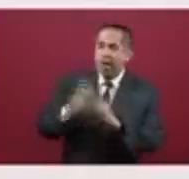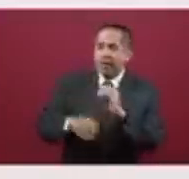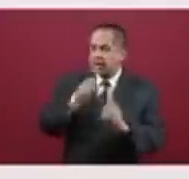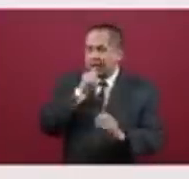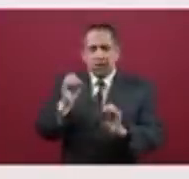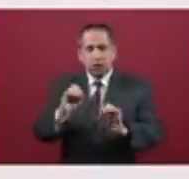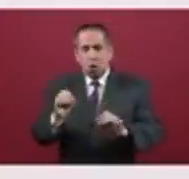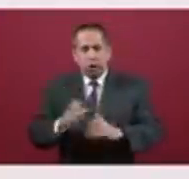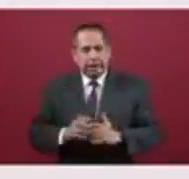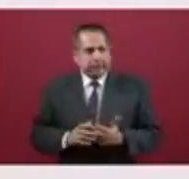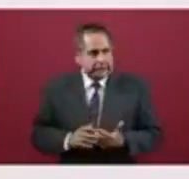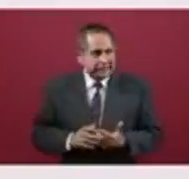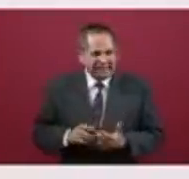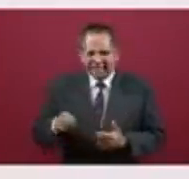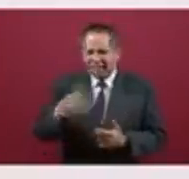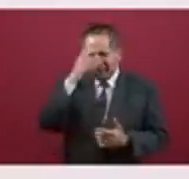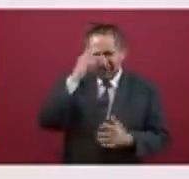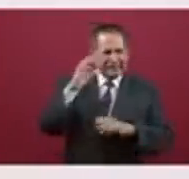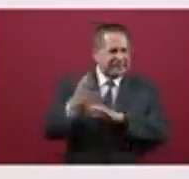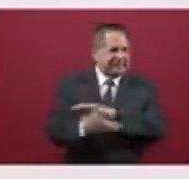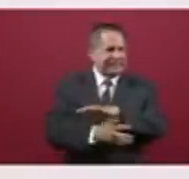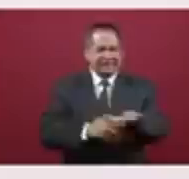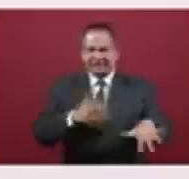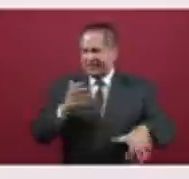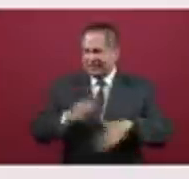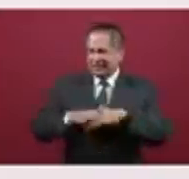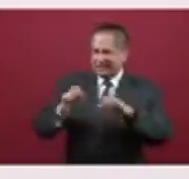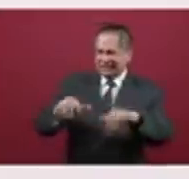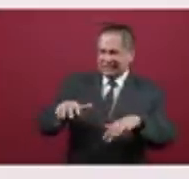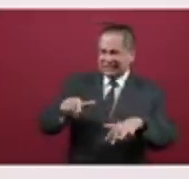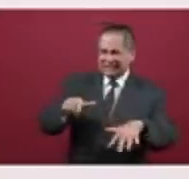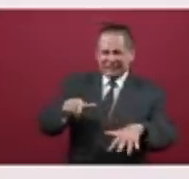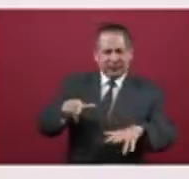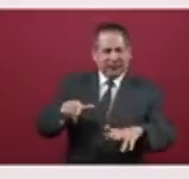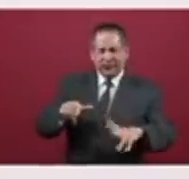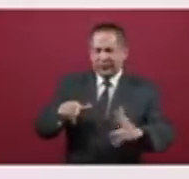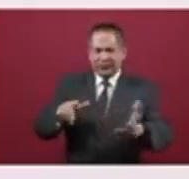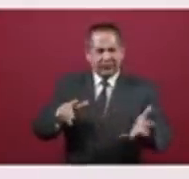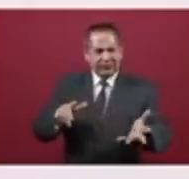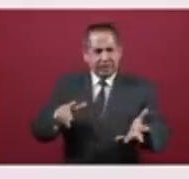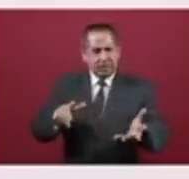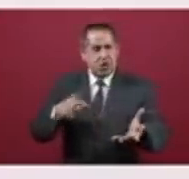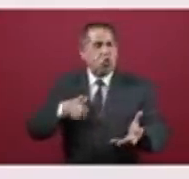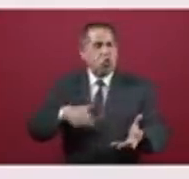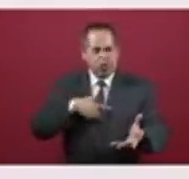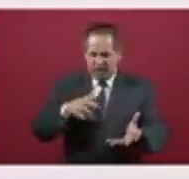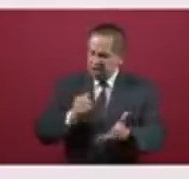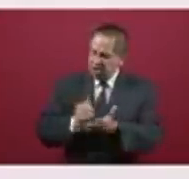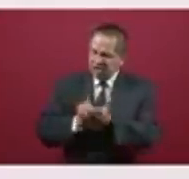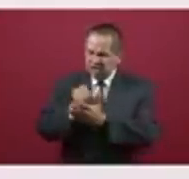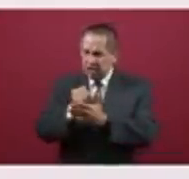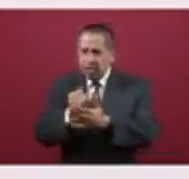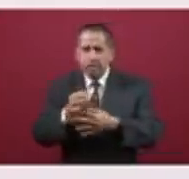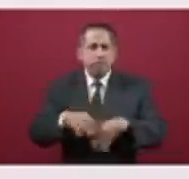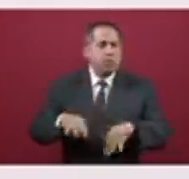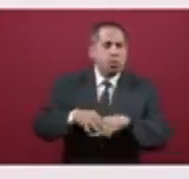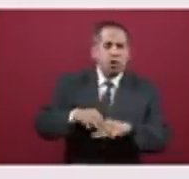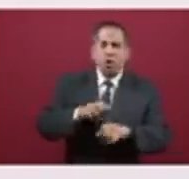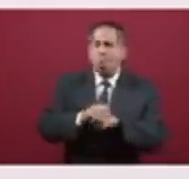ante este tiradero de obras hemos decidido priorizar